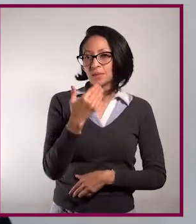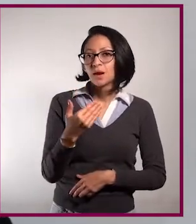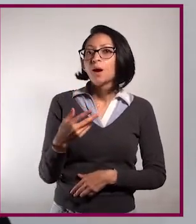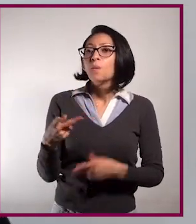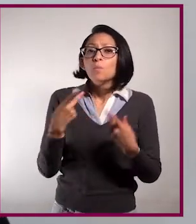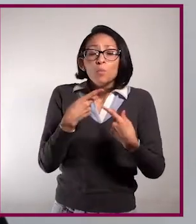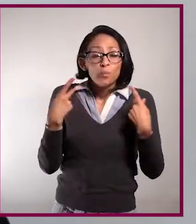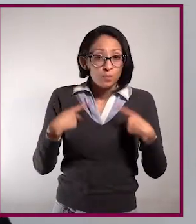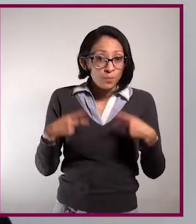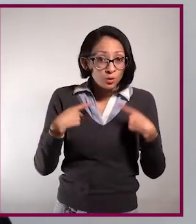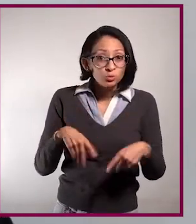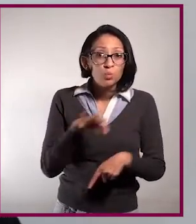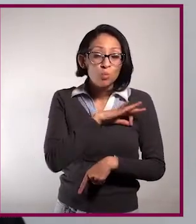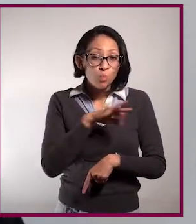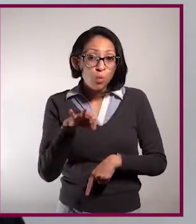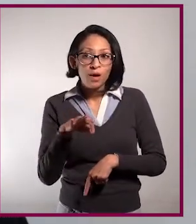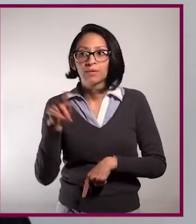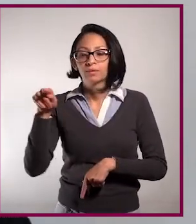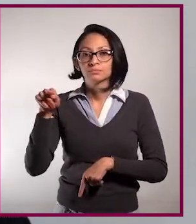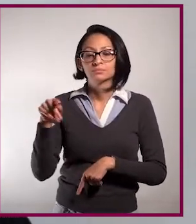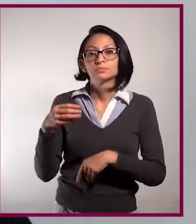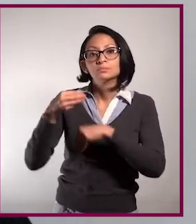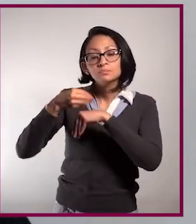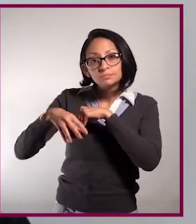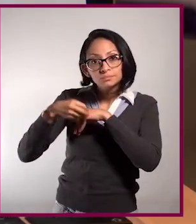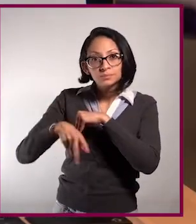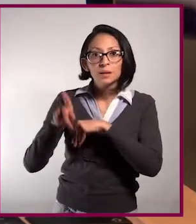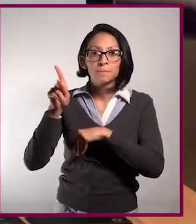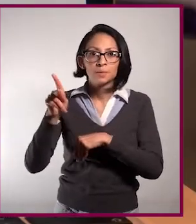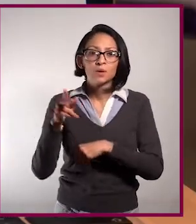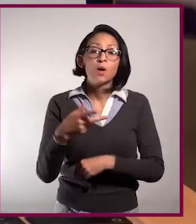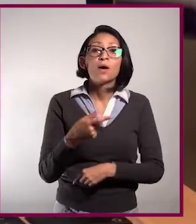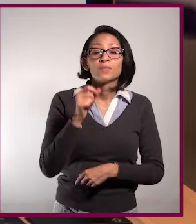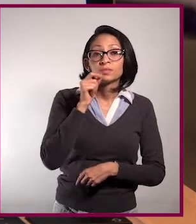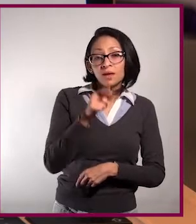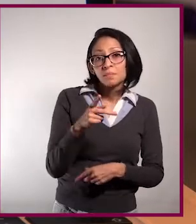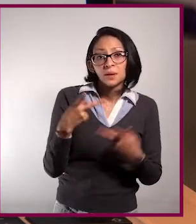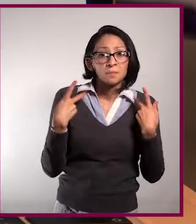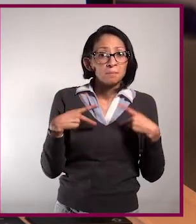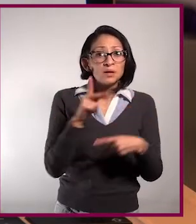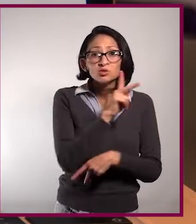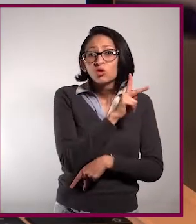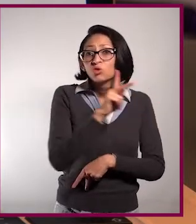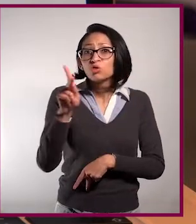mujeres cisgénero, los hombres trans y algunas personas no binarias. Es decir,